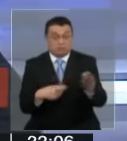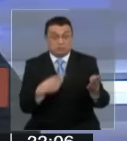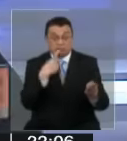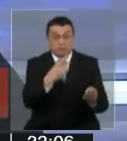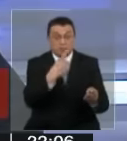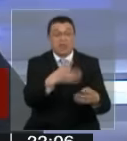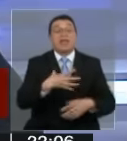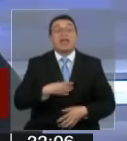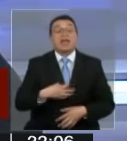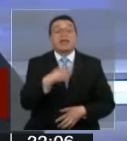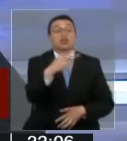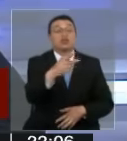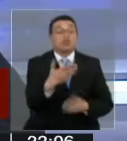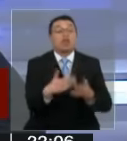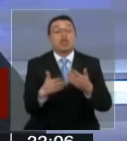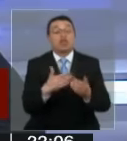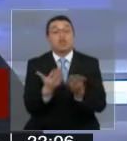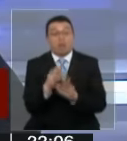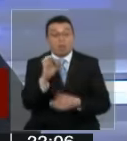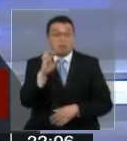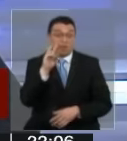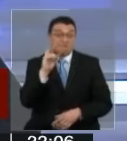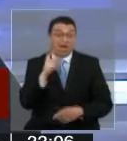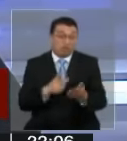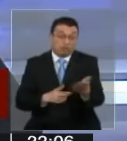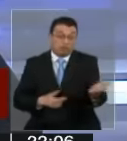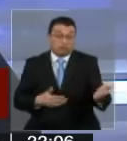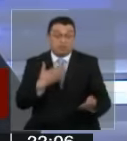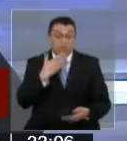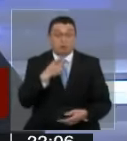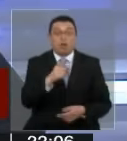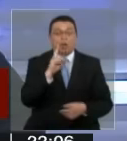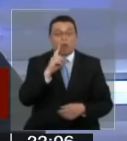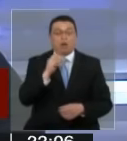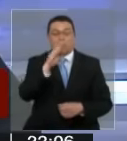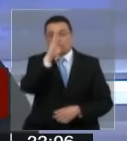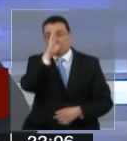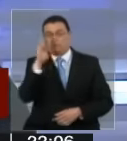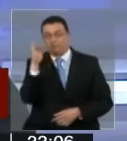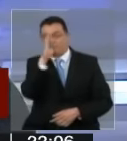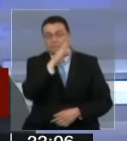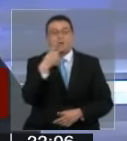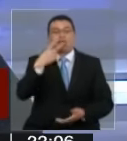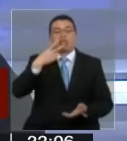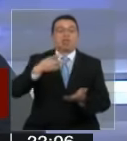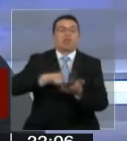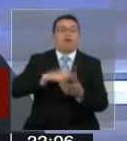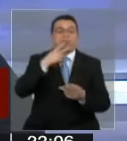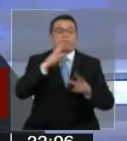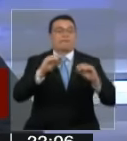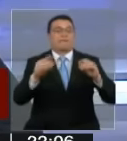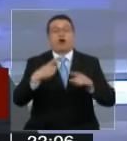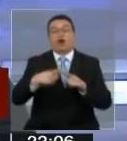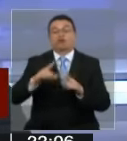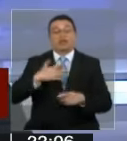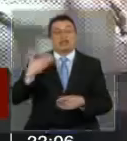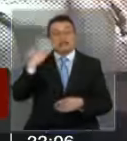ellos, a sus hijos en los colegios privados. ¿Por qué tienen este doble estándar respecto de otros niños en